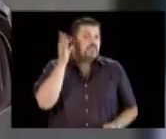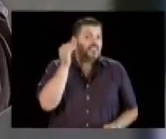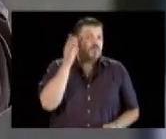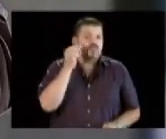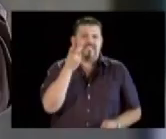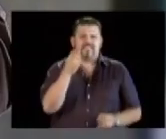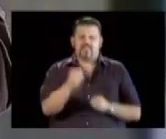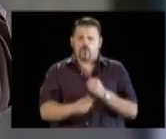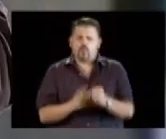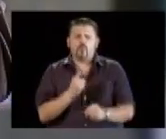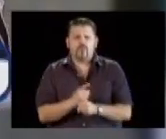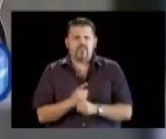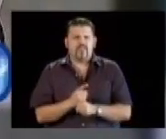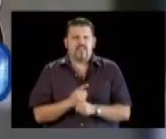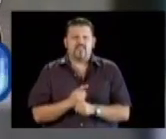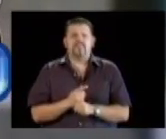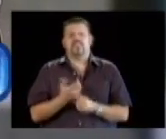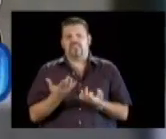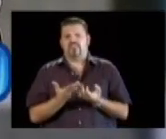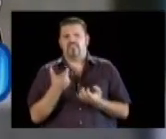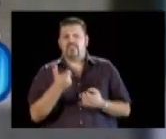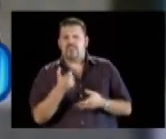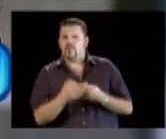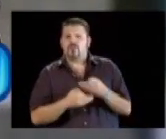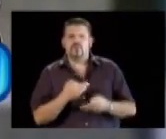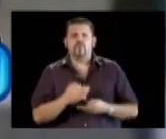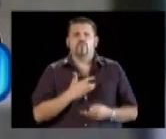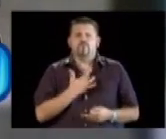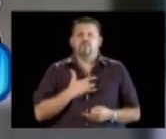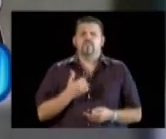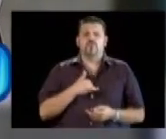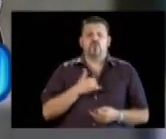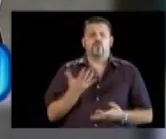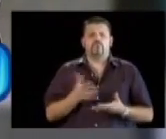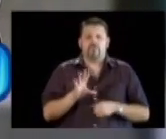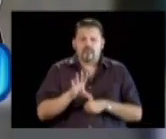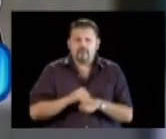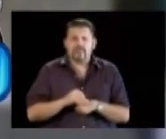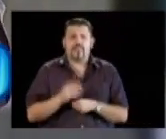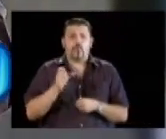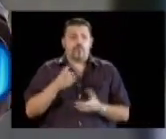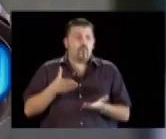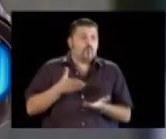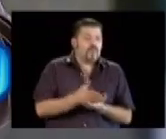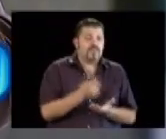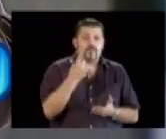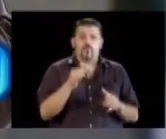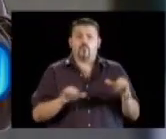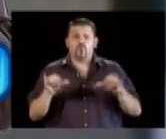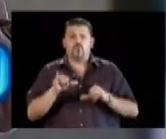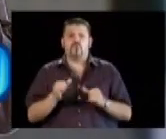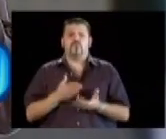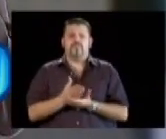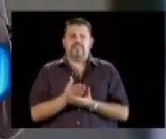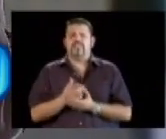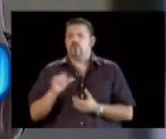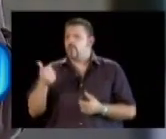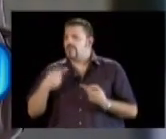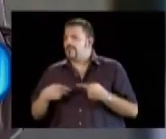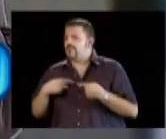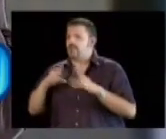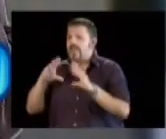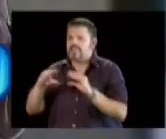Esta oportunidad financiera que va a permitir que yo gane cada vez que entrego un producto y cada vez que alguien le enseño a